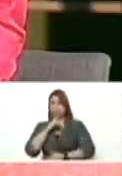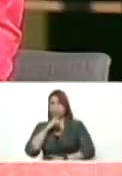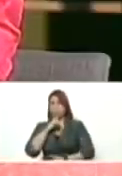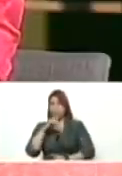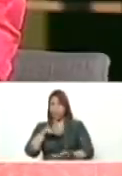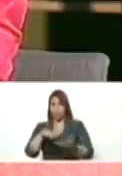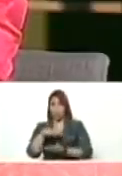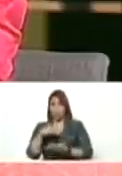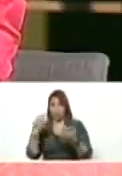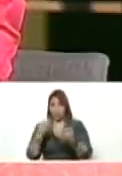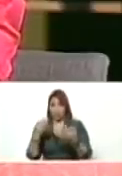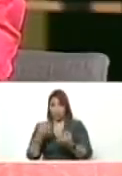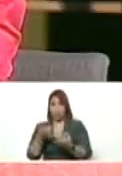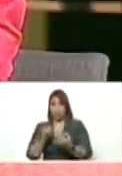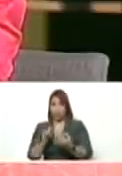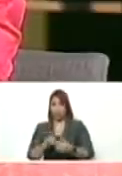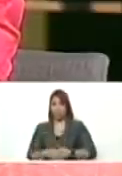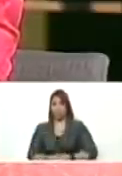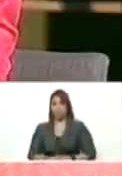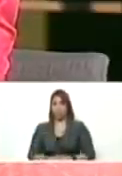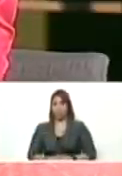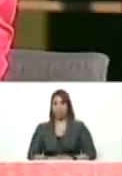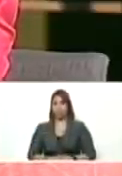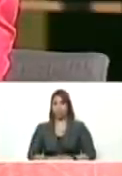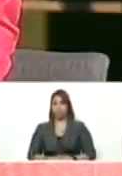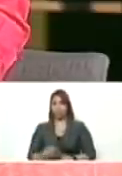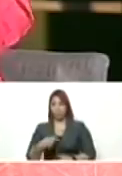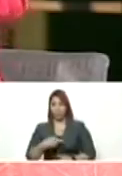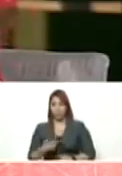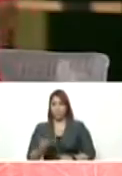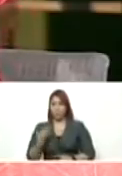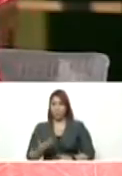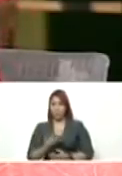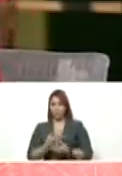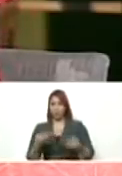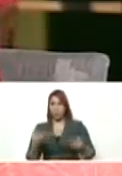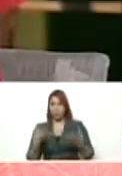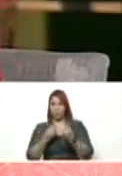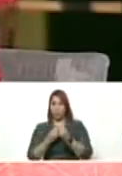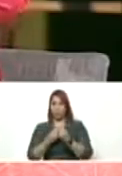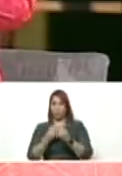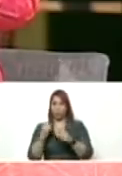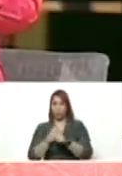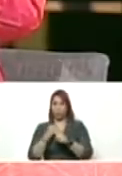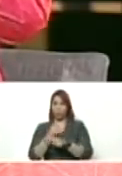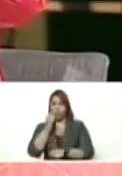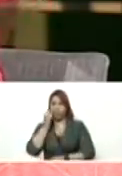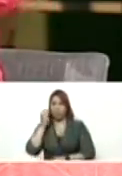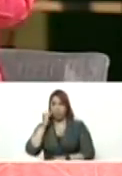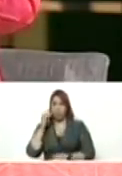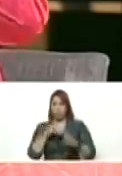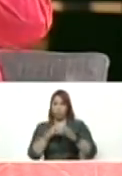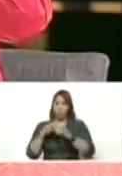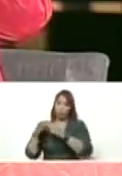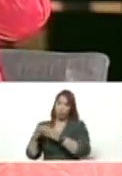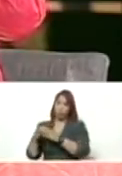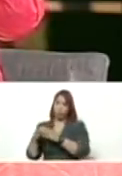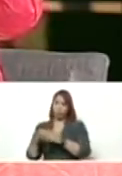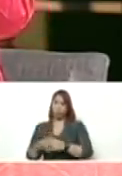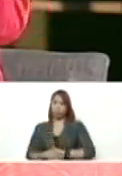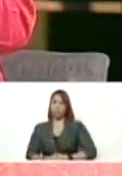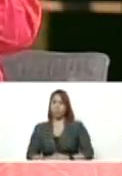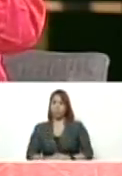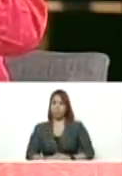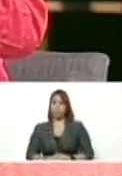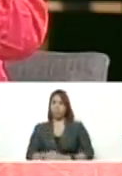que siempre se nos van a presentar, jugaríamos un papel extraordinario junto con la clase obrera organizada, que sin lugar a la menor duda,